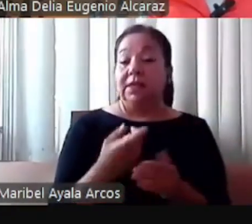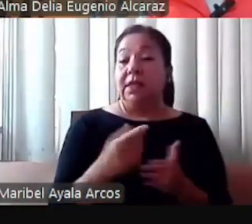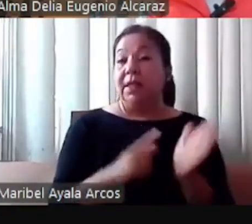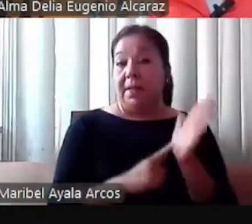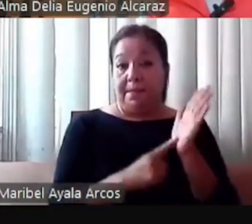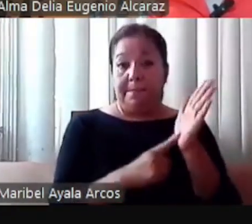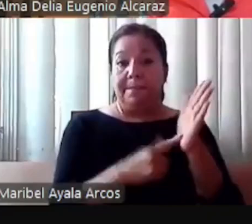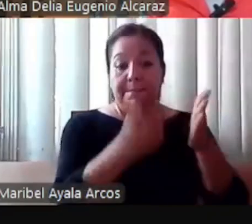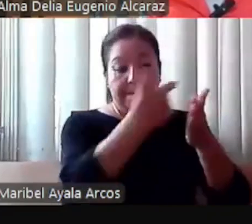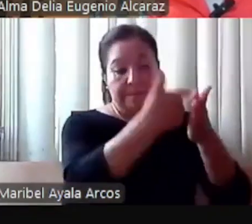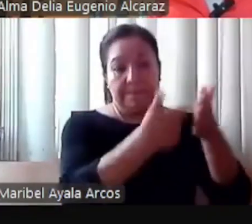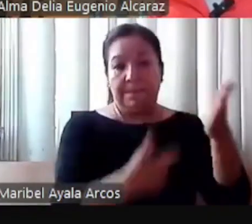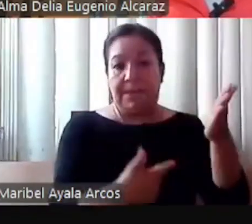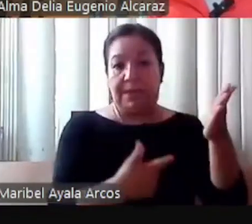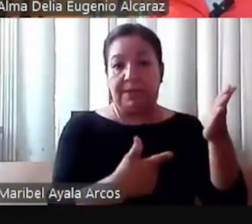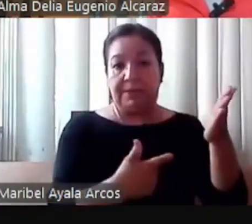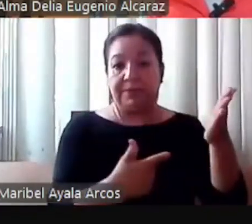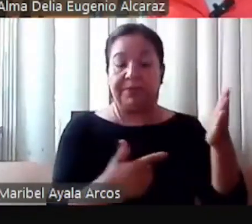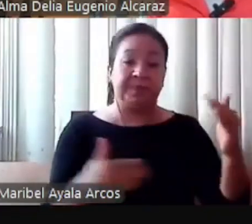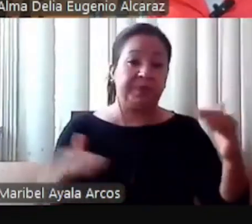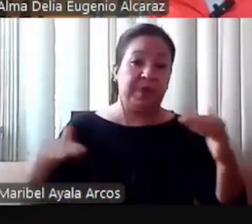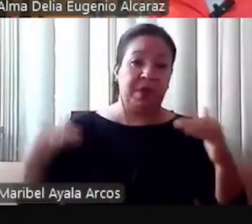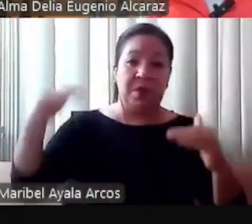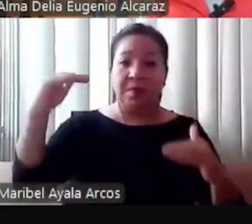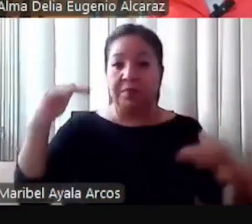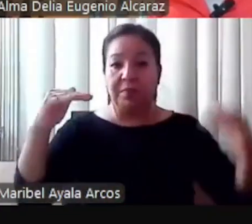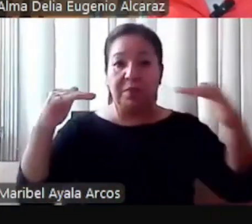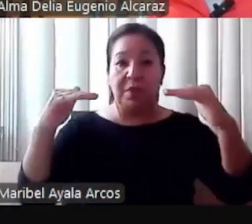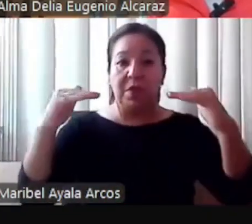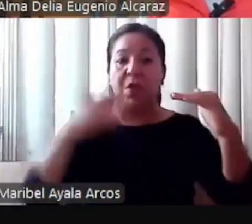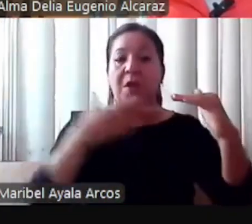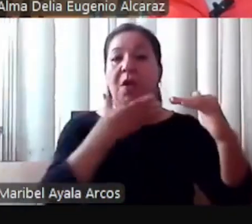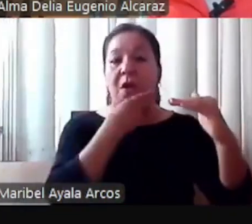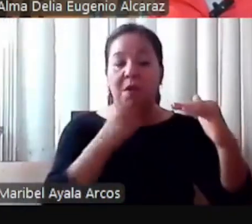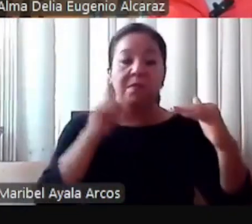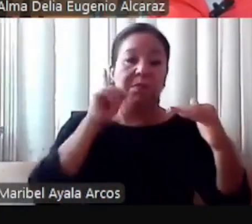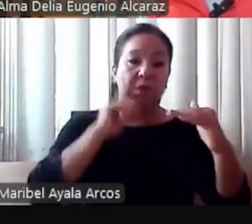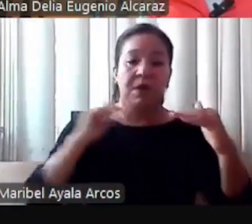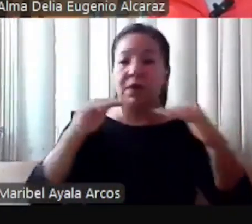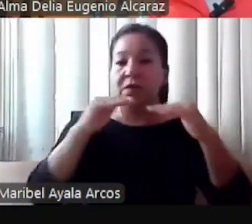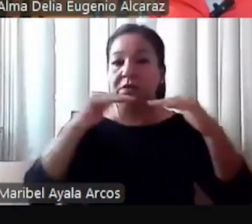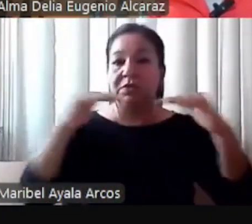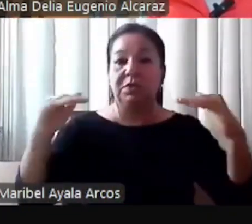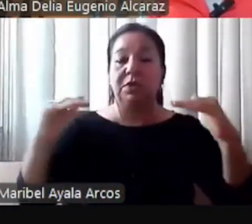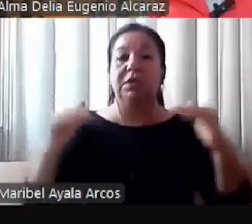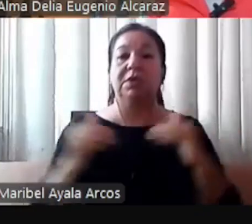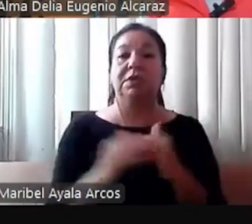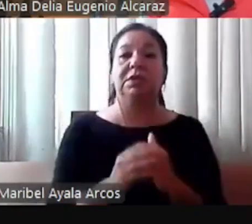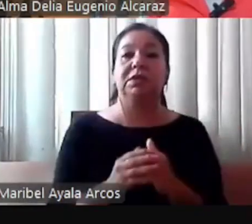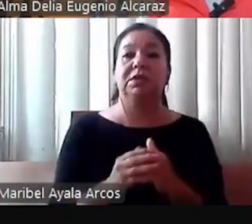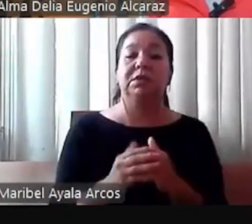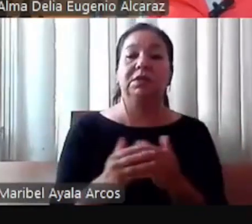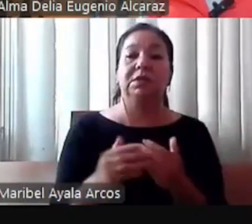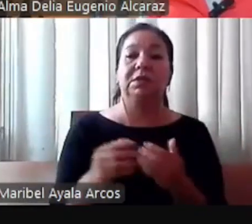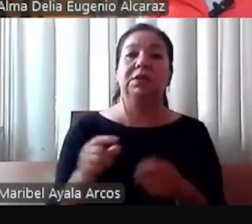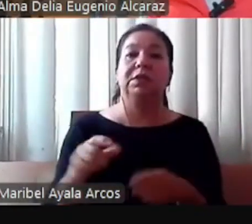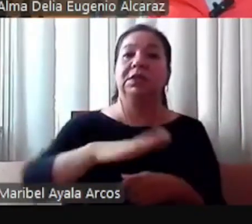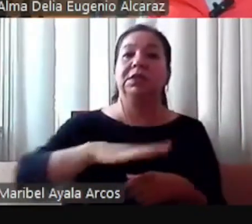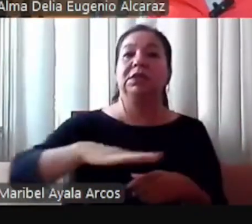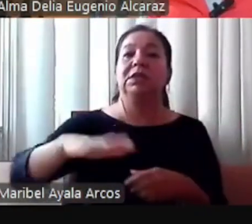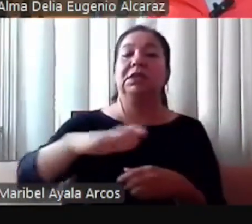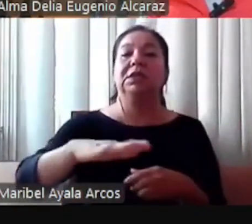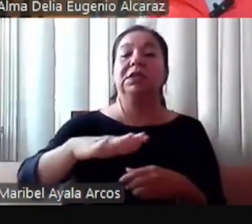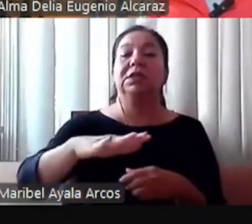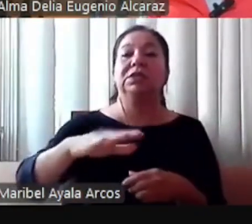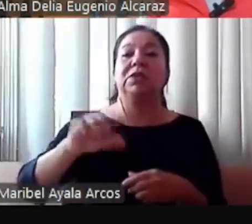integración paritaria directa, es decir, sin ajuste del Ayuntamiento de Iguala efectuado por el Consejo Distrital Electoral 22, se validó la integración